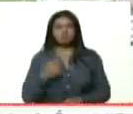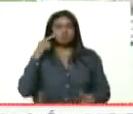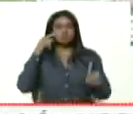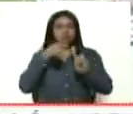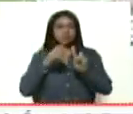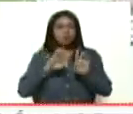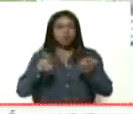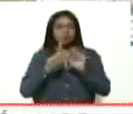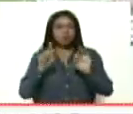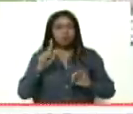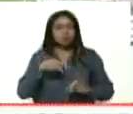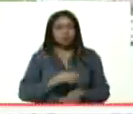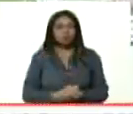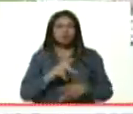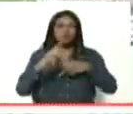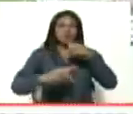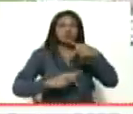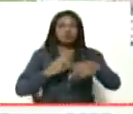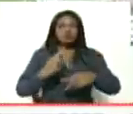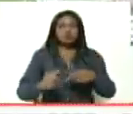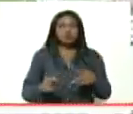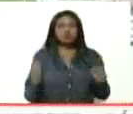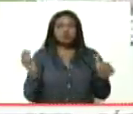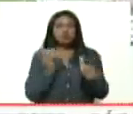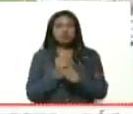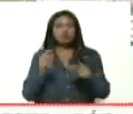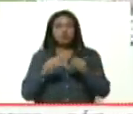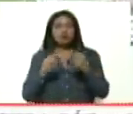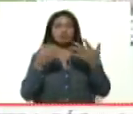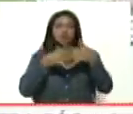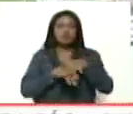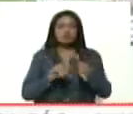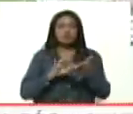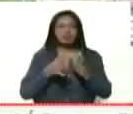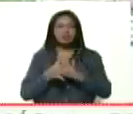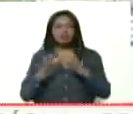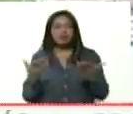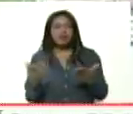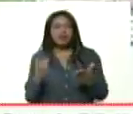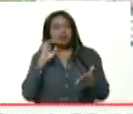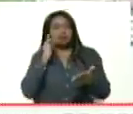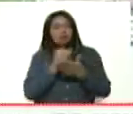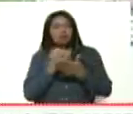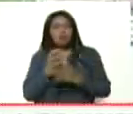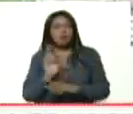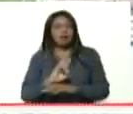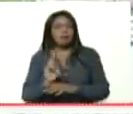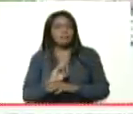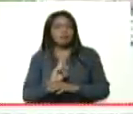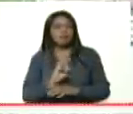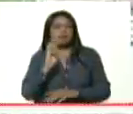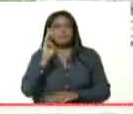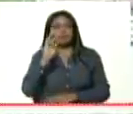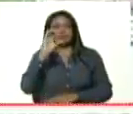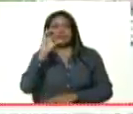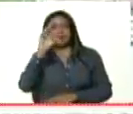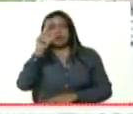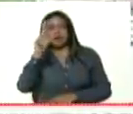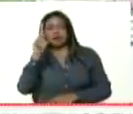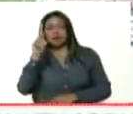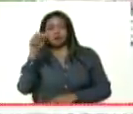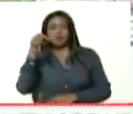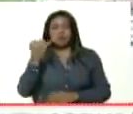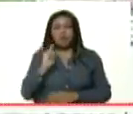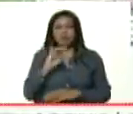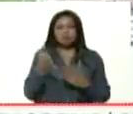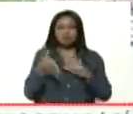particular para los procesos de detección a través de estas pruebas rápidas y PCR. Hoy